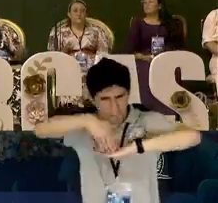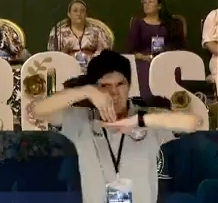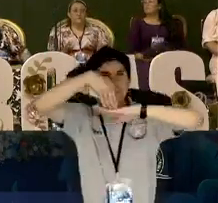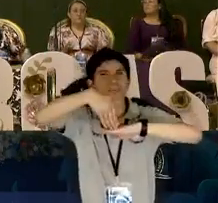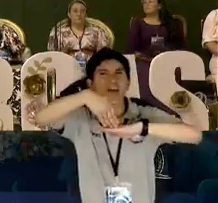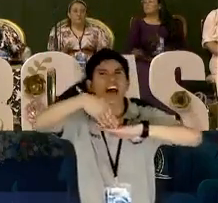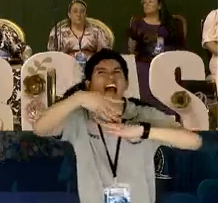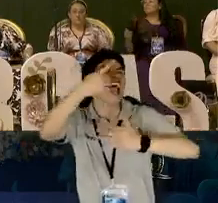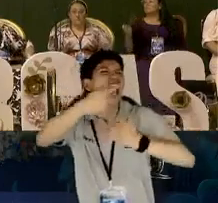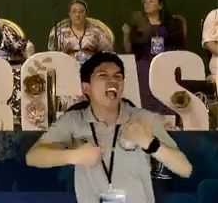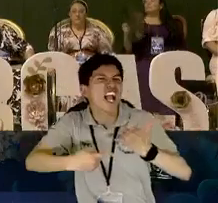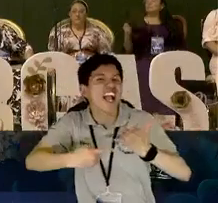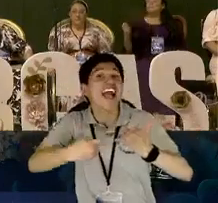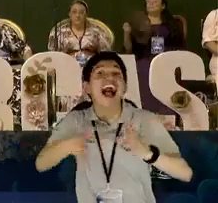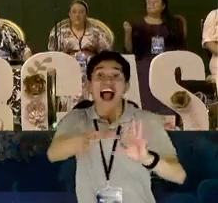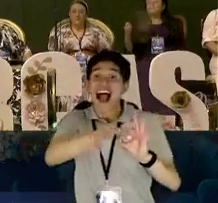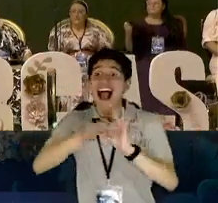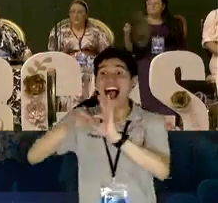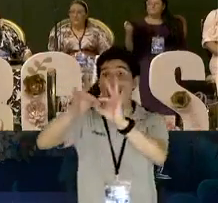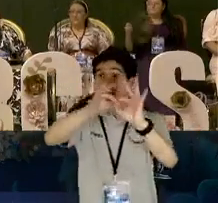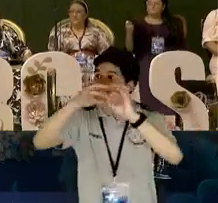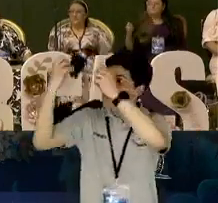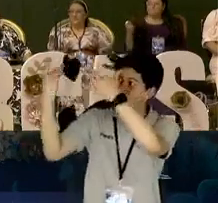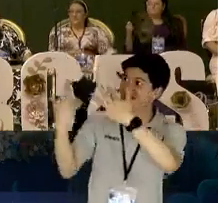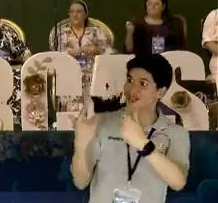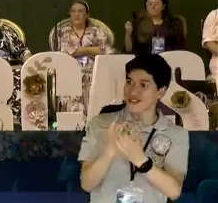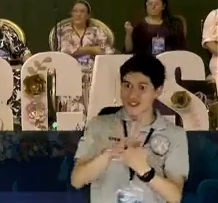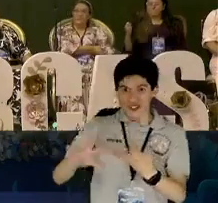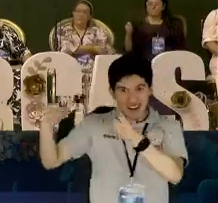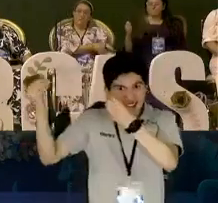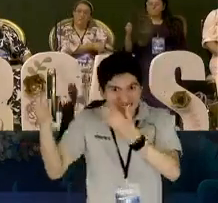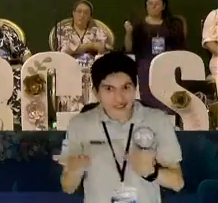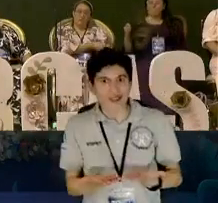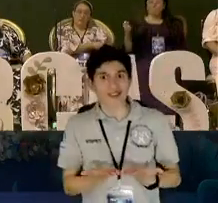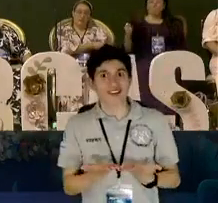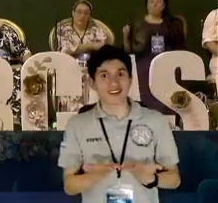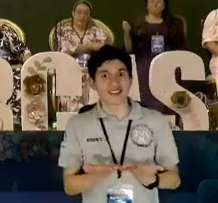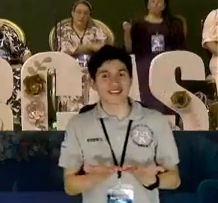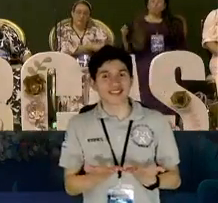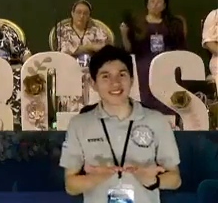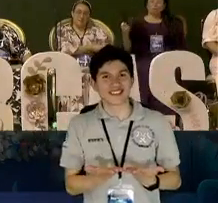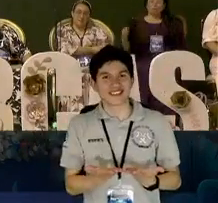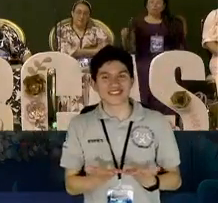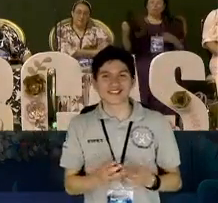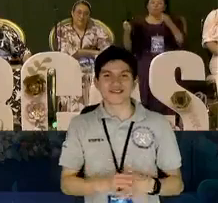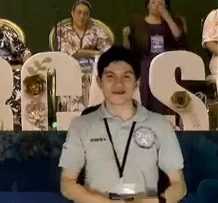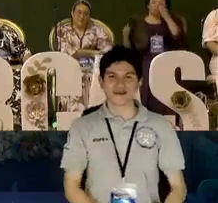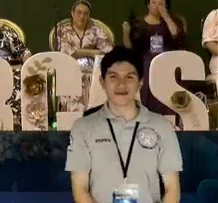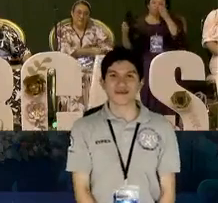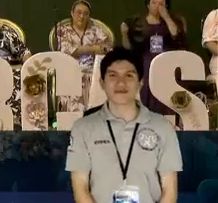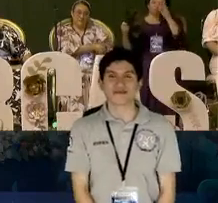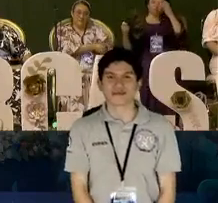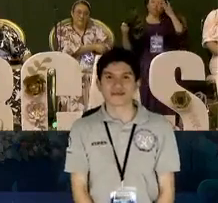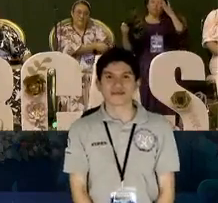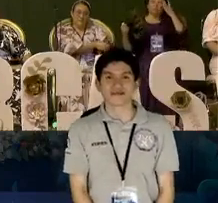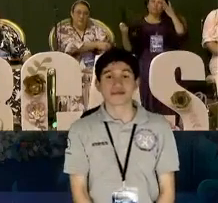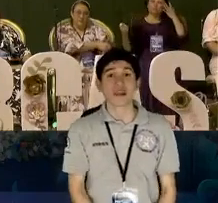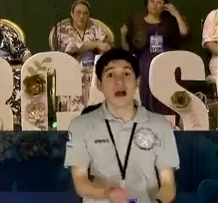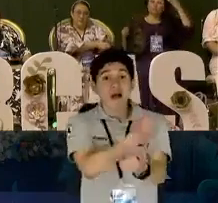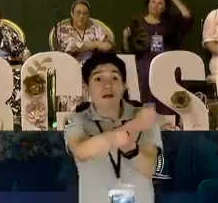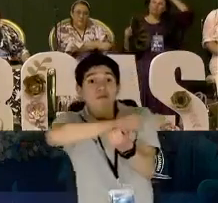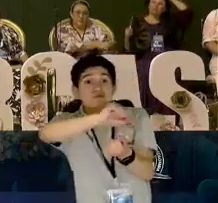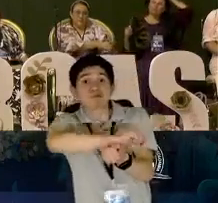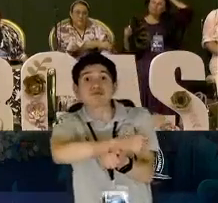la unidad del Espíritu, gloria al Señor. En la unidad del Espíritu, en la esencia. Y allí el salmista